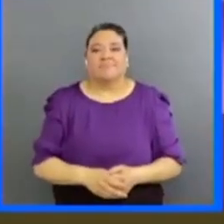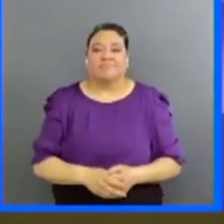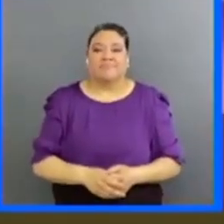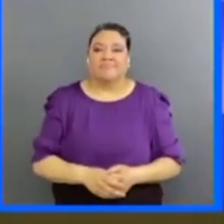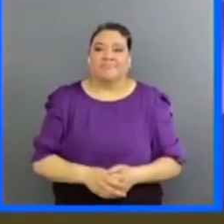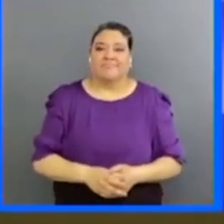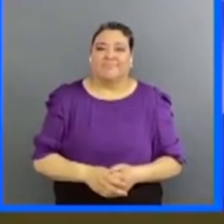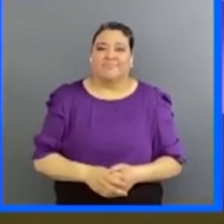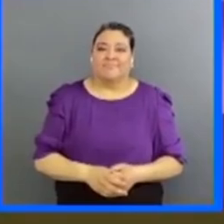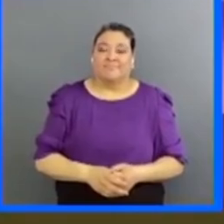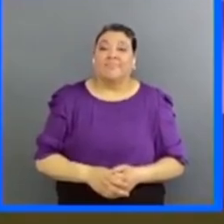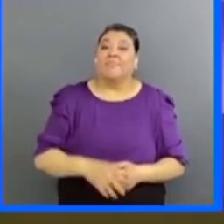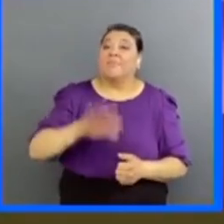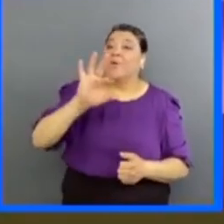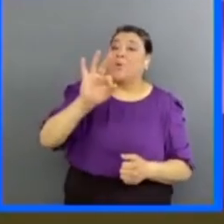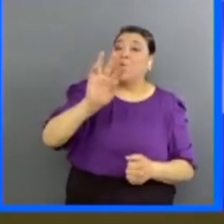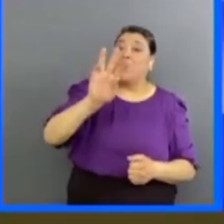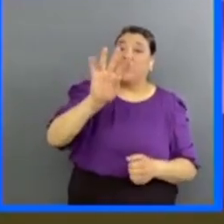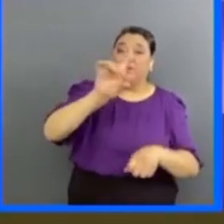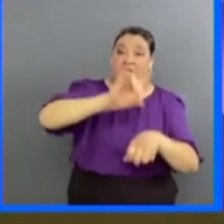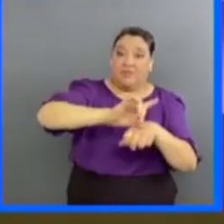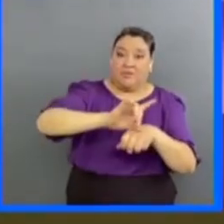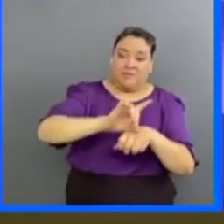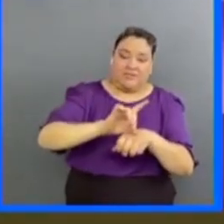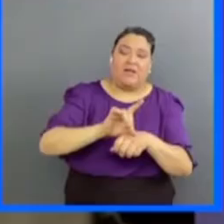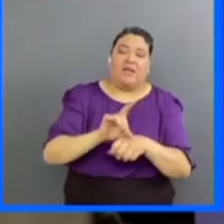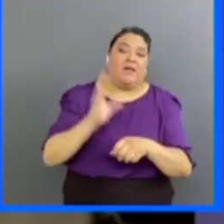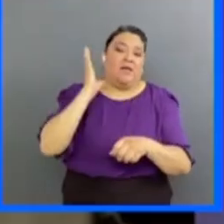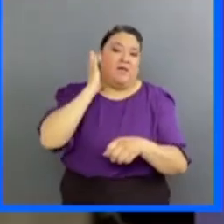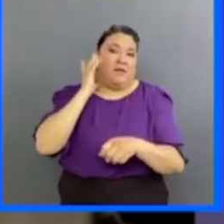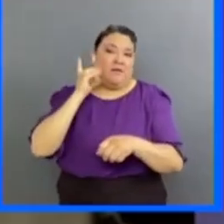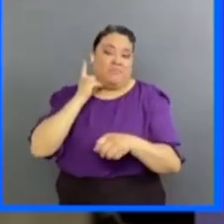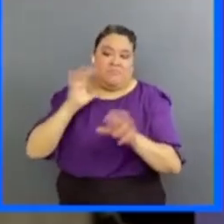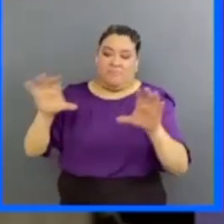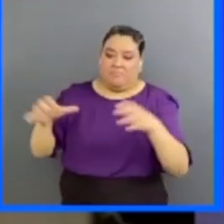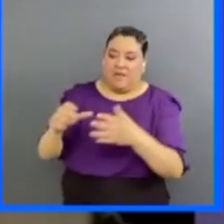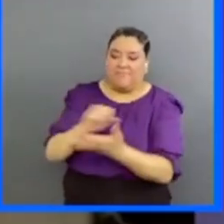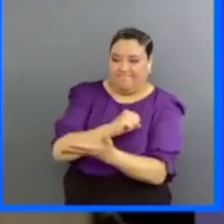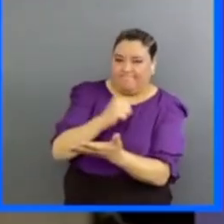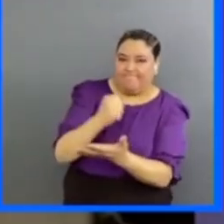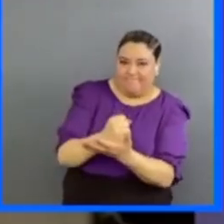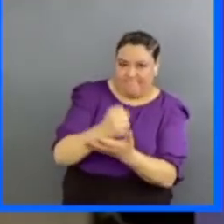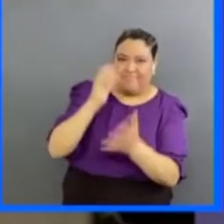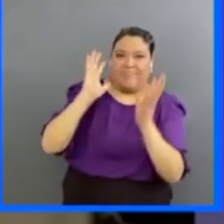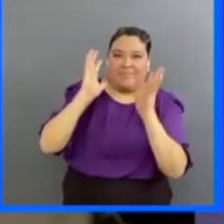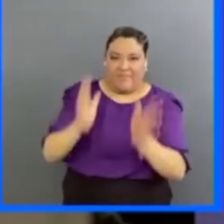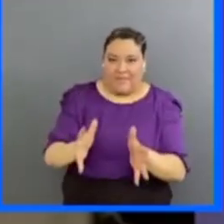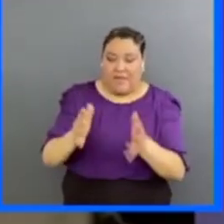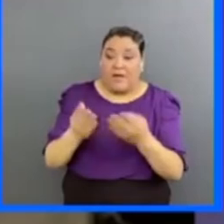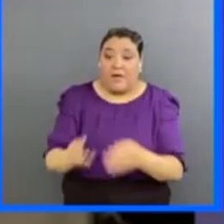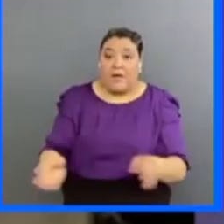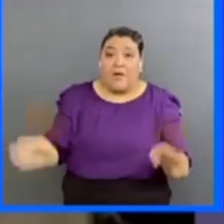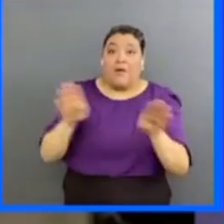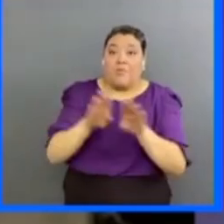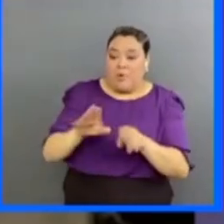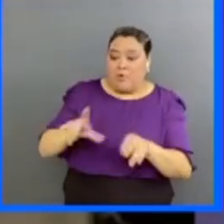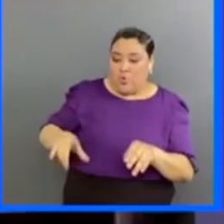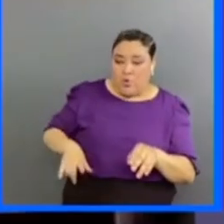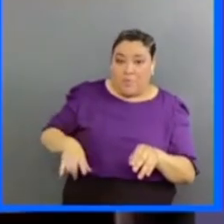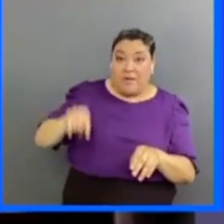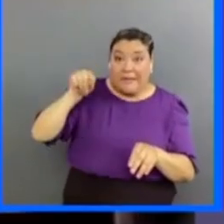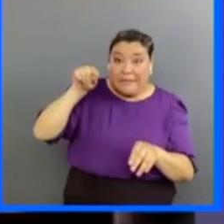Después de 43 días, la Cámara de Representantes aprobó el proyecto para poner fin al cierre del gobierno que, de acuerdo con